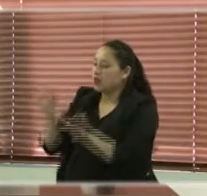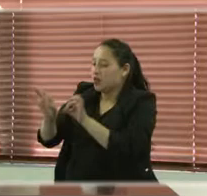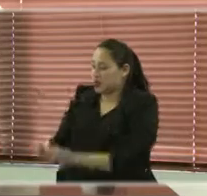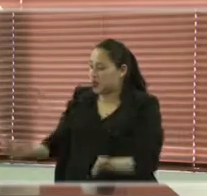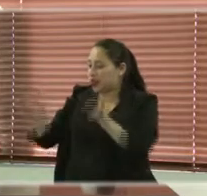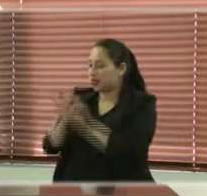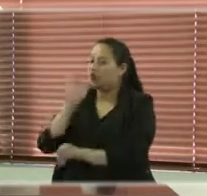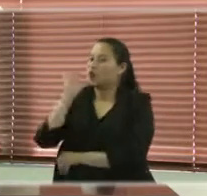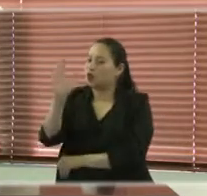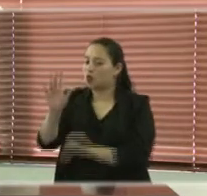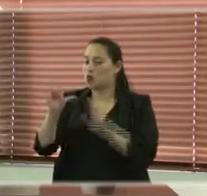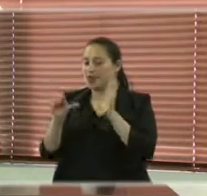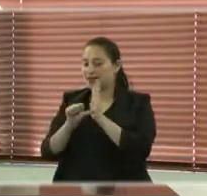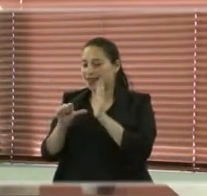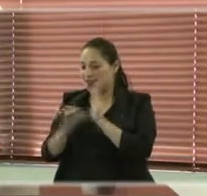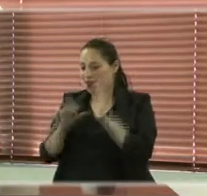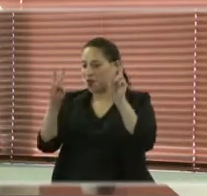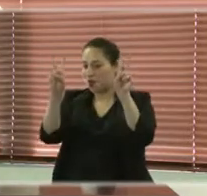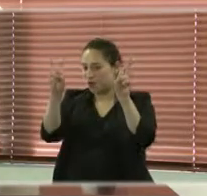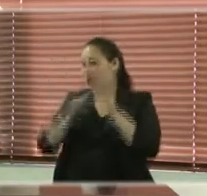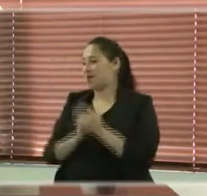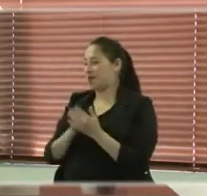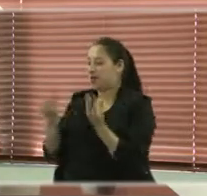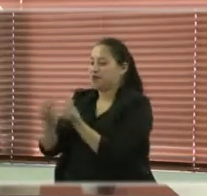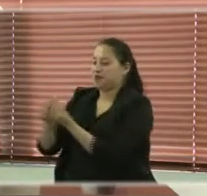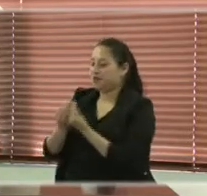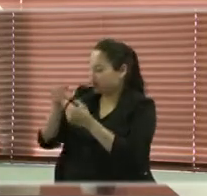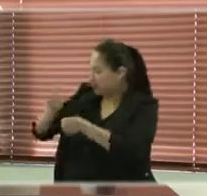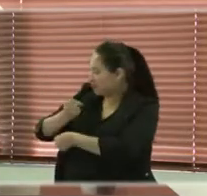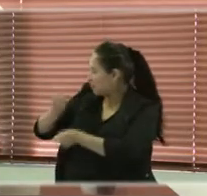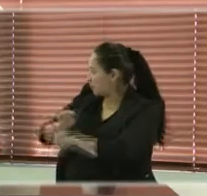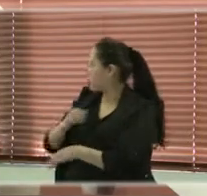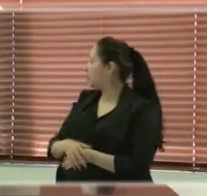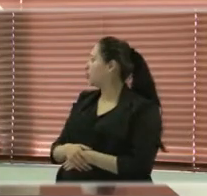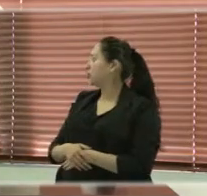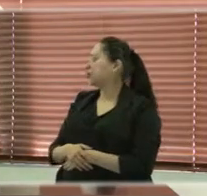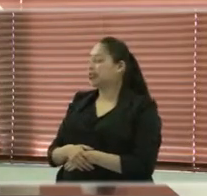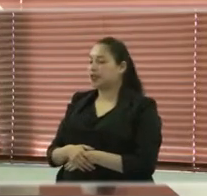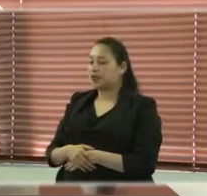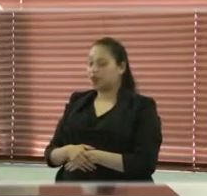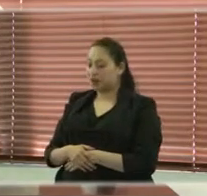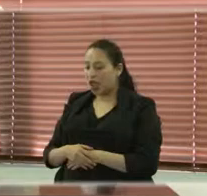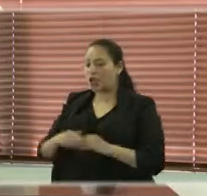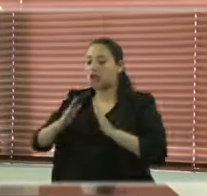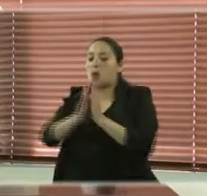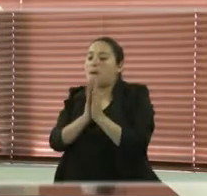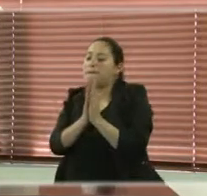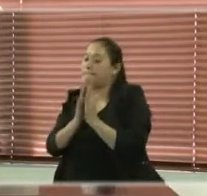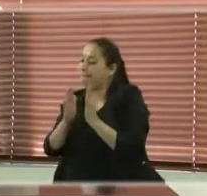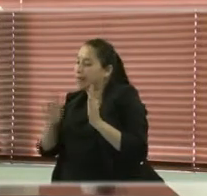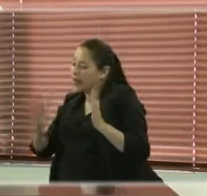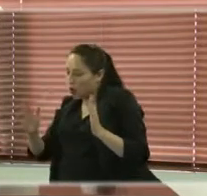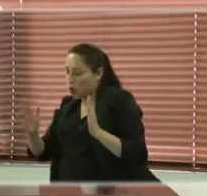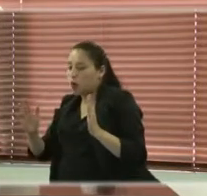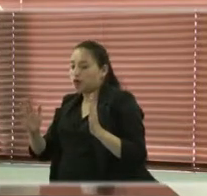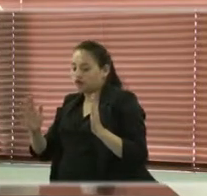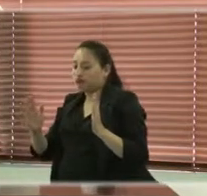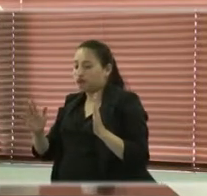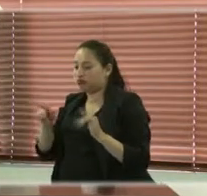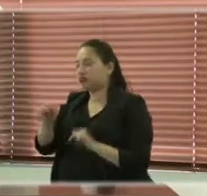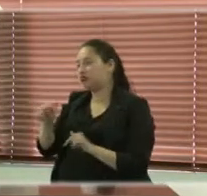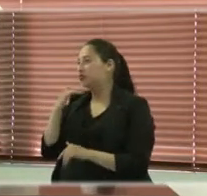esa temática hacer considerada por el grupo de trabajo entonces hay un pedido en que en que eso sucede no y suelen ser